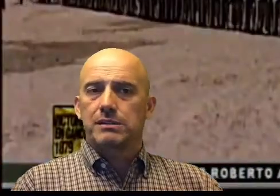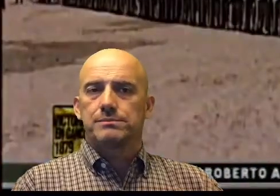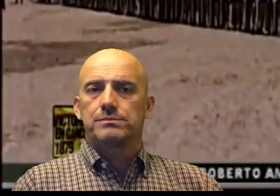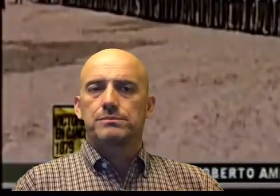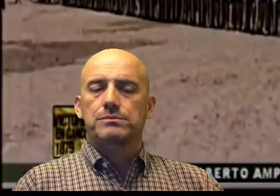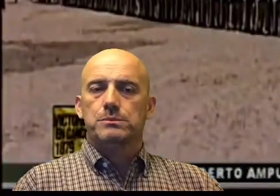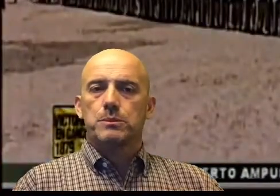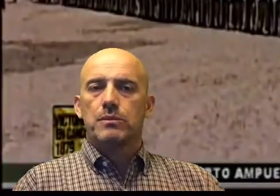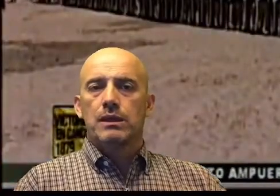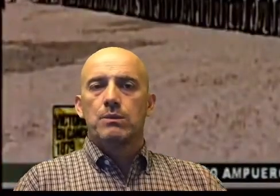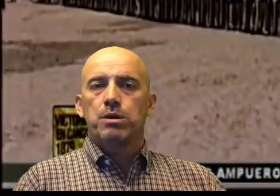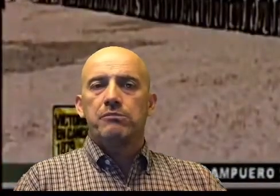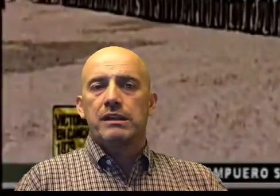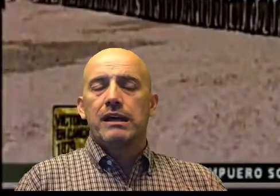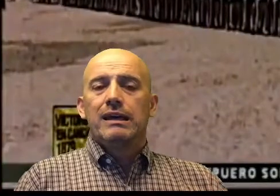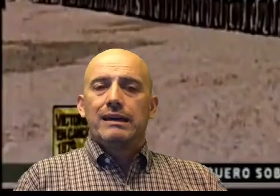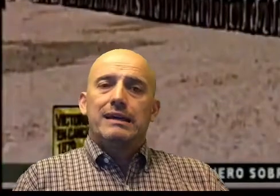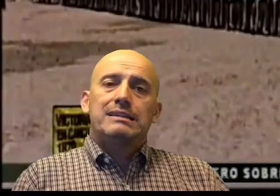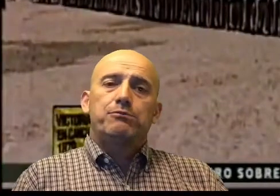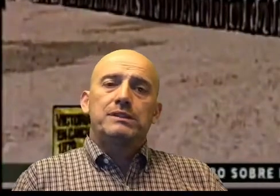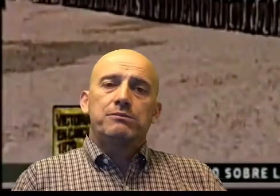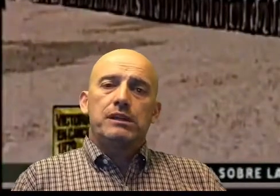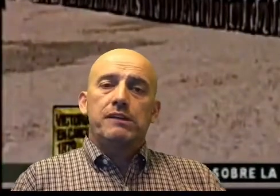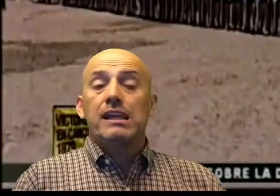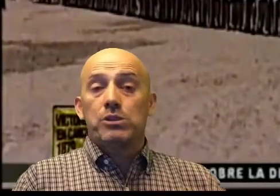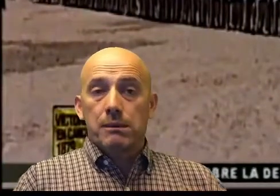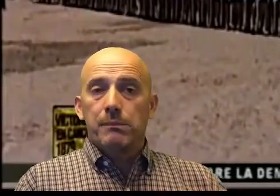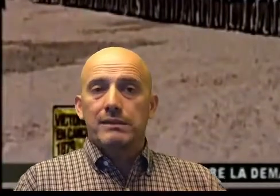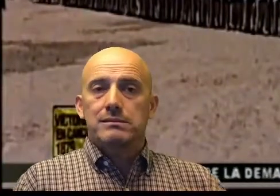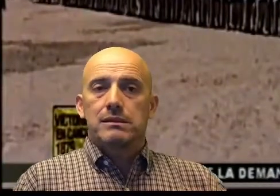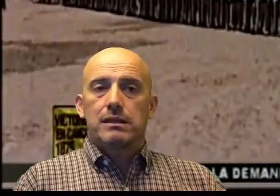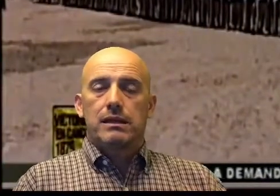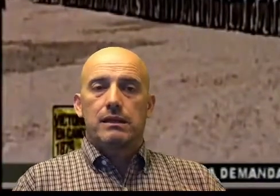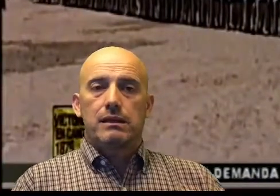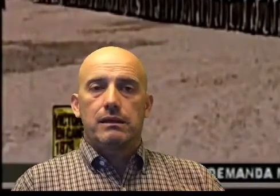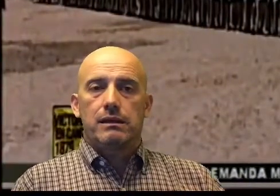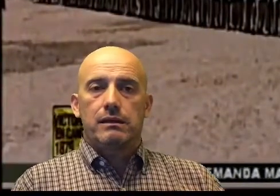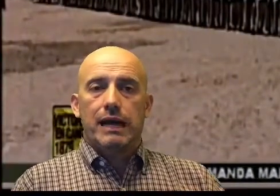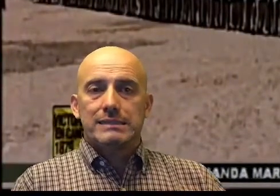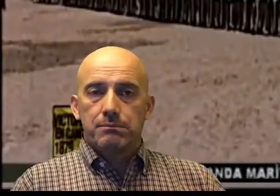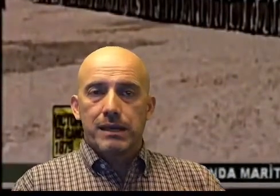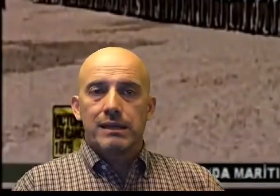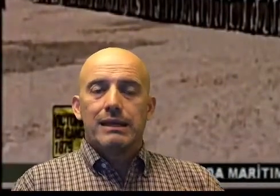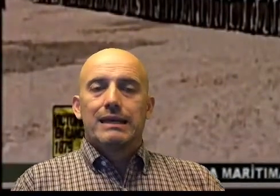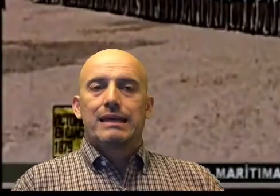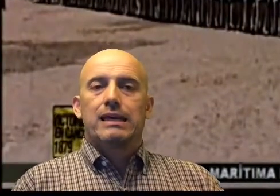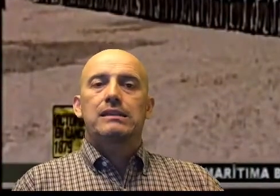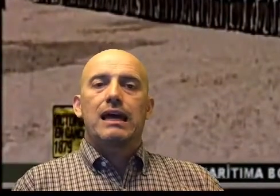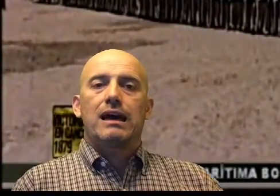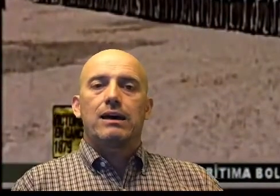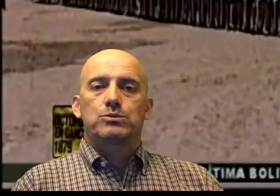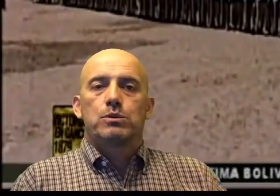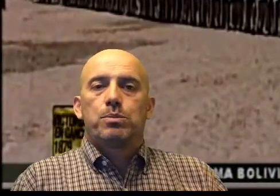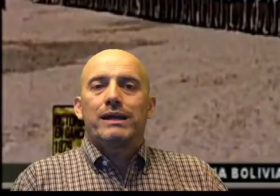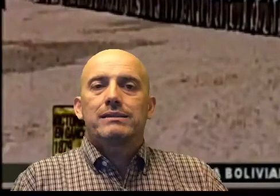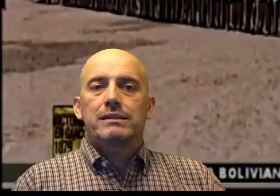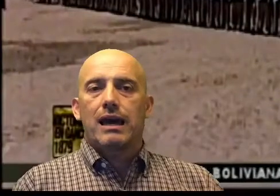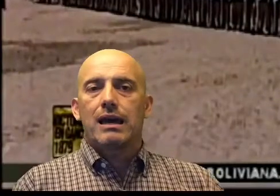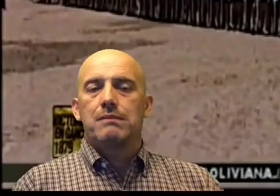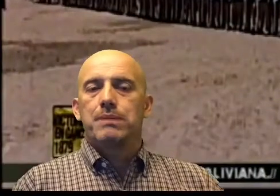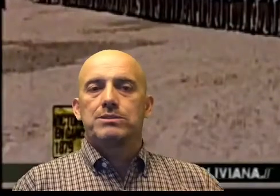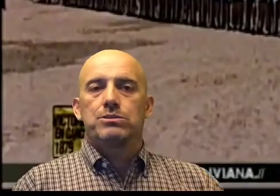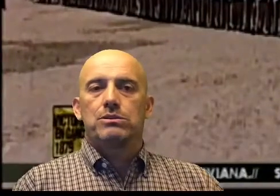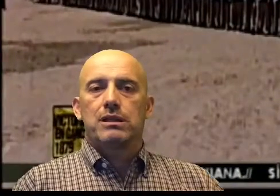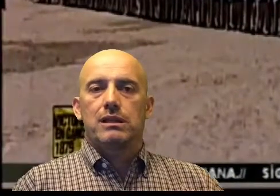venido militar pues bien estas fuentes muy bien hay otras más hacen ver que esta supuesta